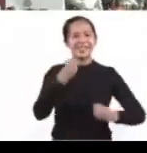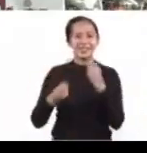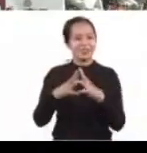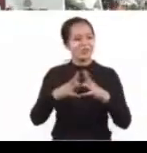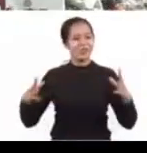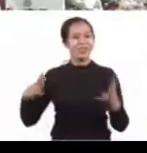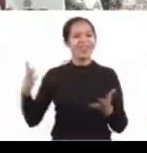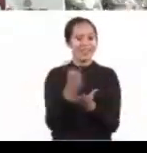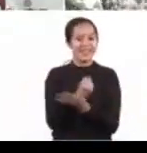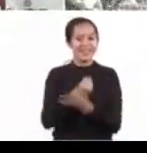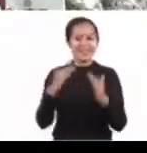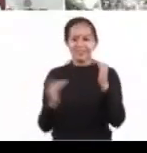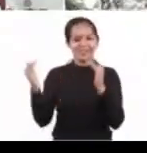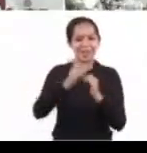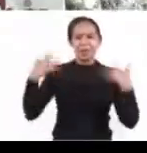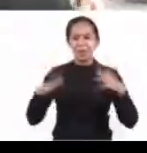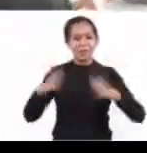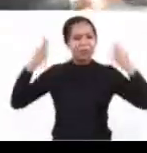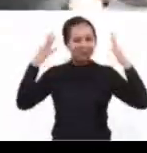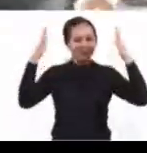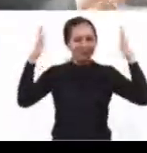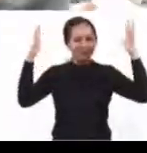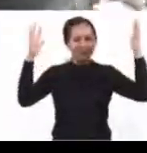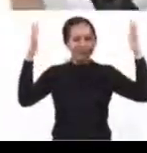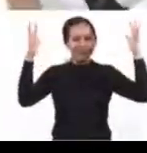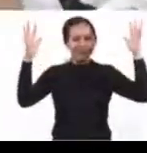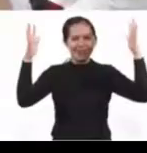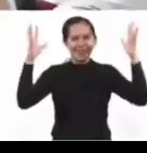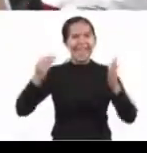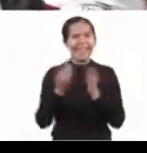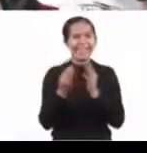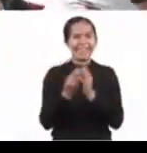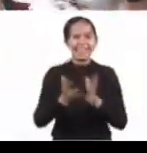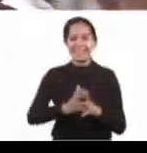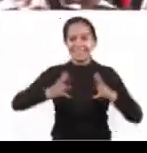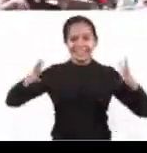14.299, que es un nuevo 14.300 prácticamente. ¡Wow!